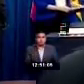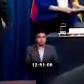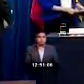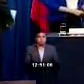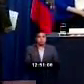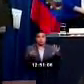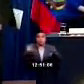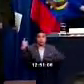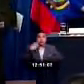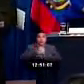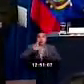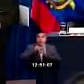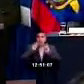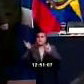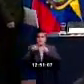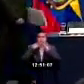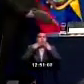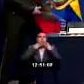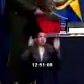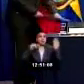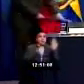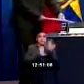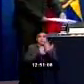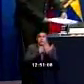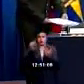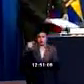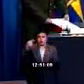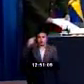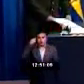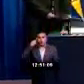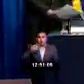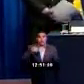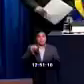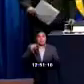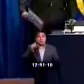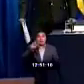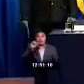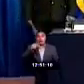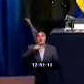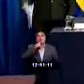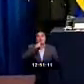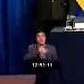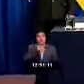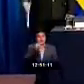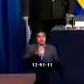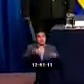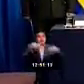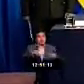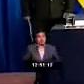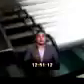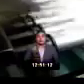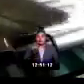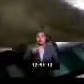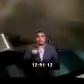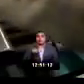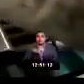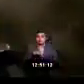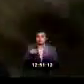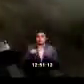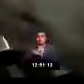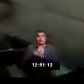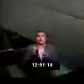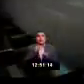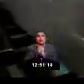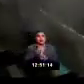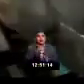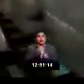Solo 8 días después del primer anuncio, la ministra de Gobierno María Paula Romo confirma que a través de 2 operaciones, años atrás salieron del Instituto de Seguridad Social de